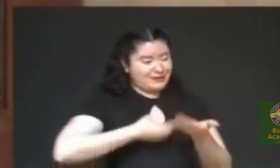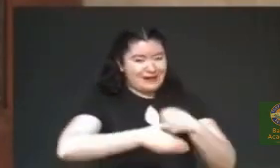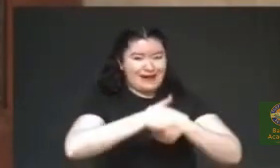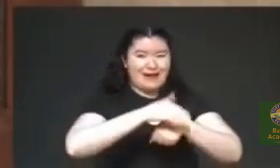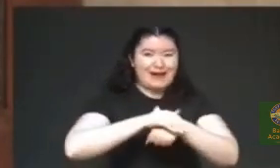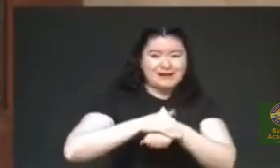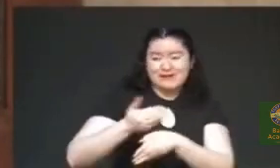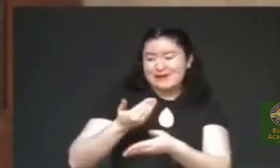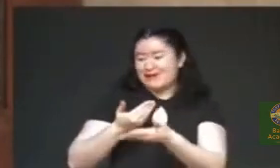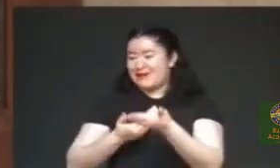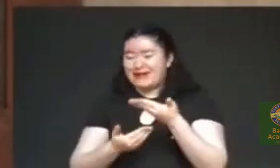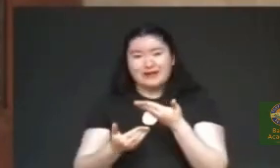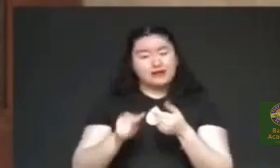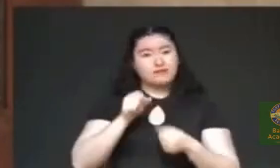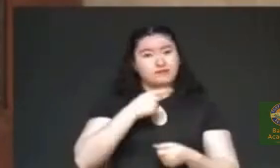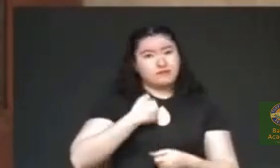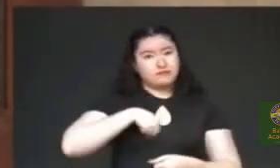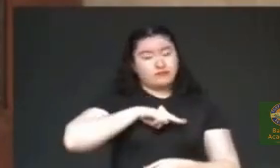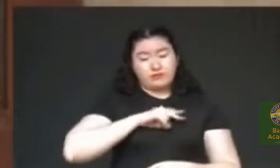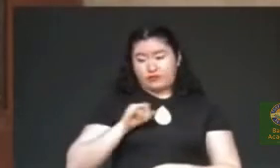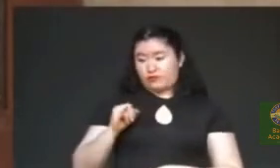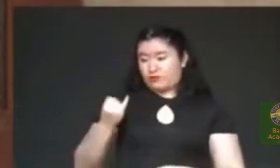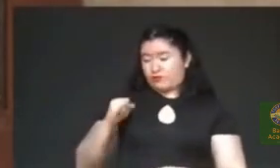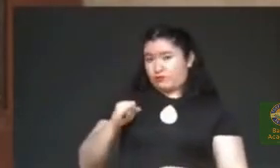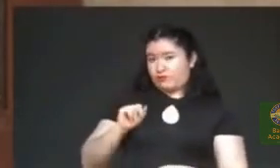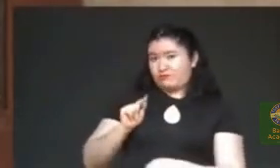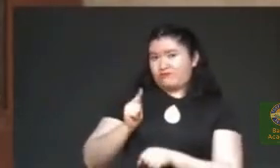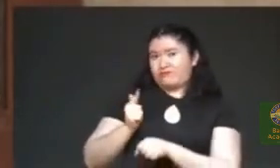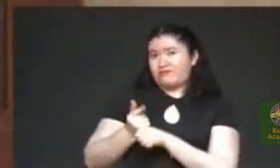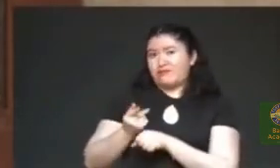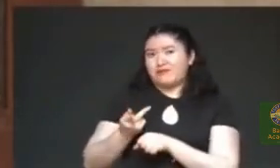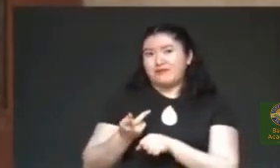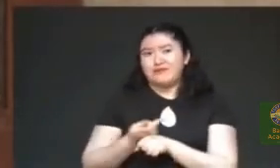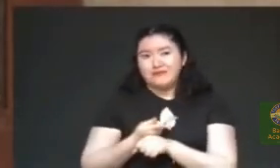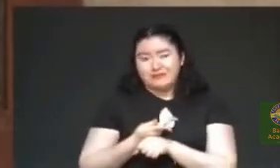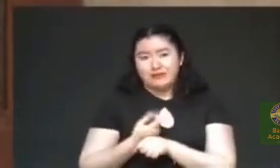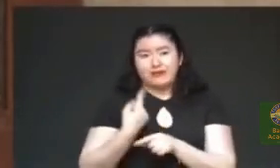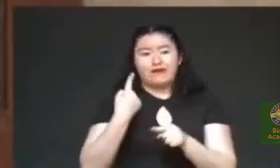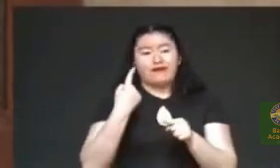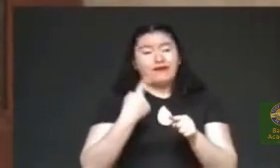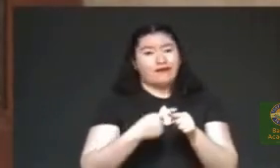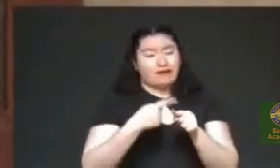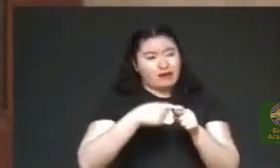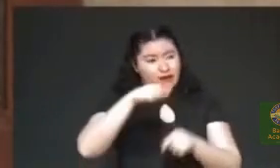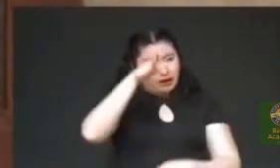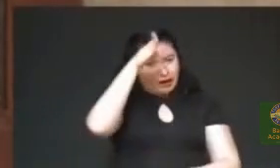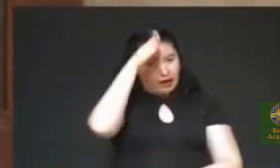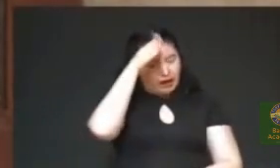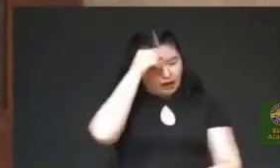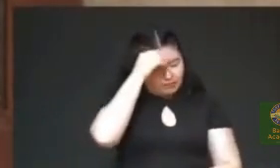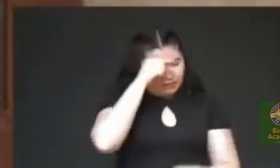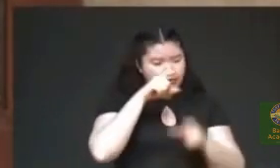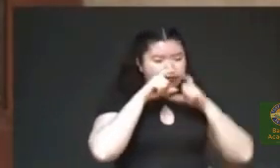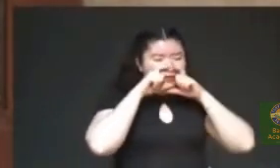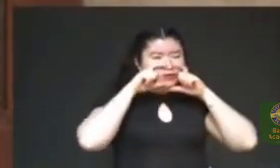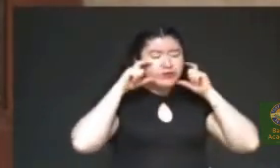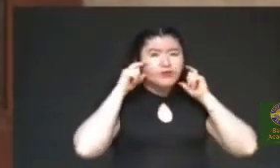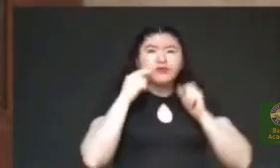el que tuvimos en junio, es que si alguien aprendió la sana distancia, aprendió a mantener el